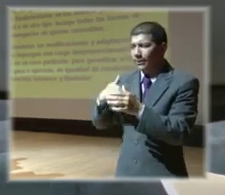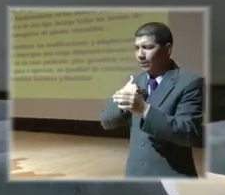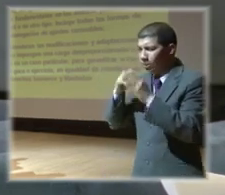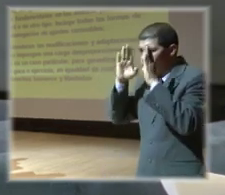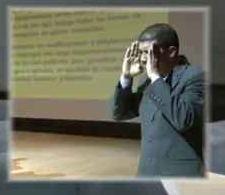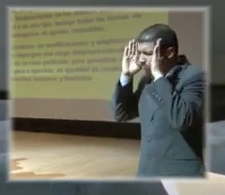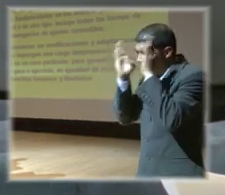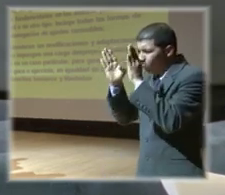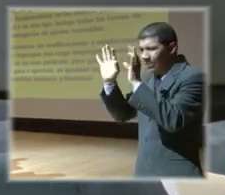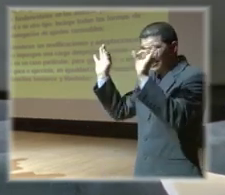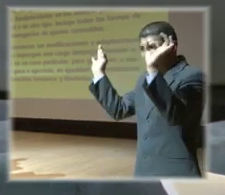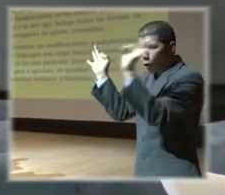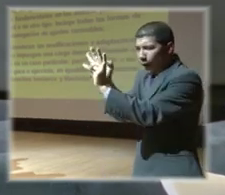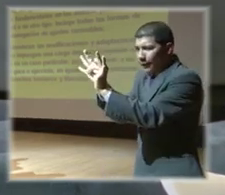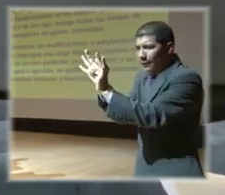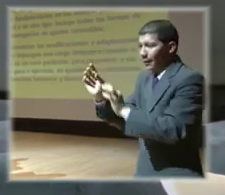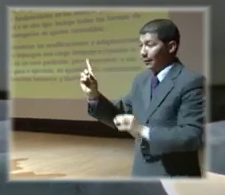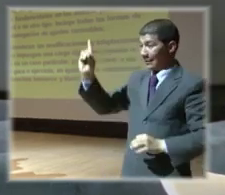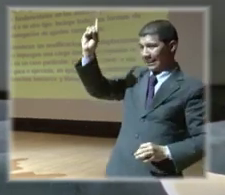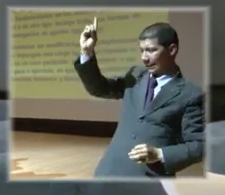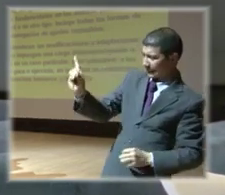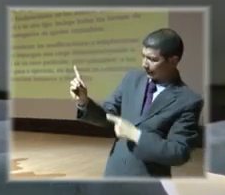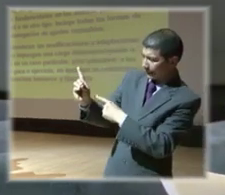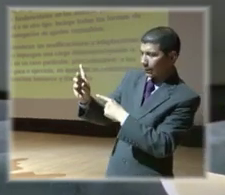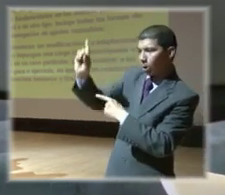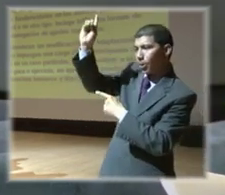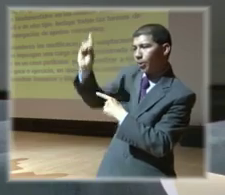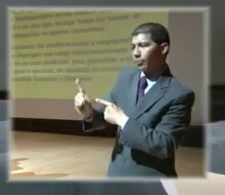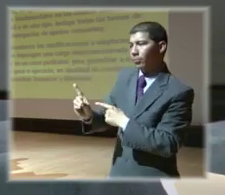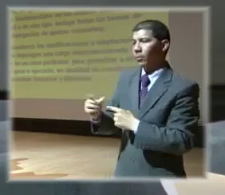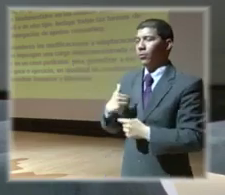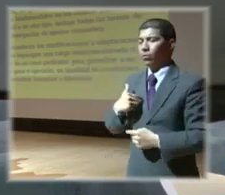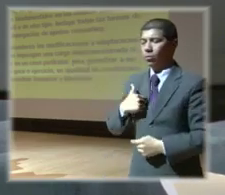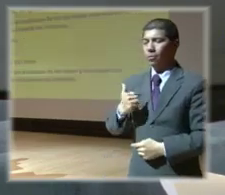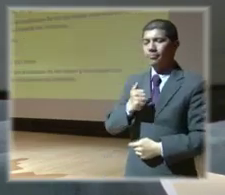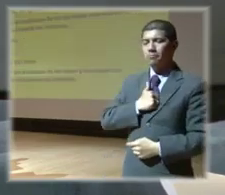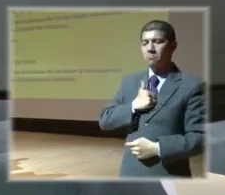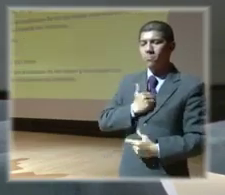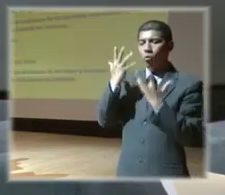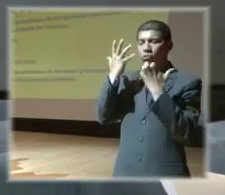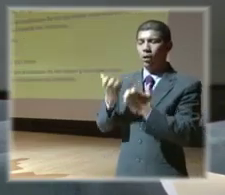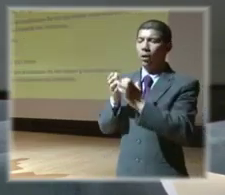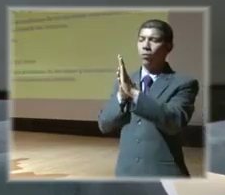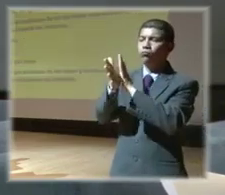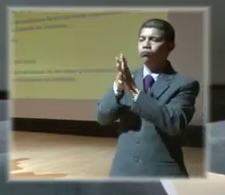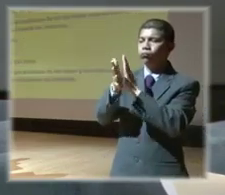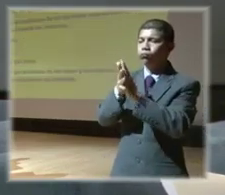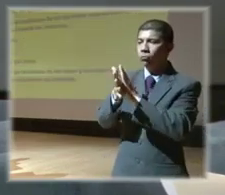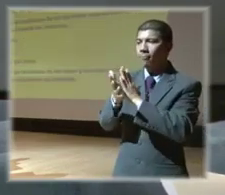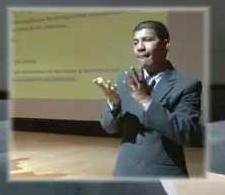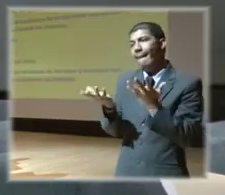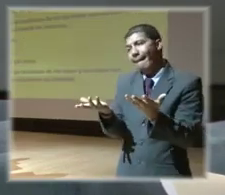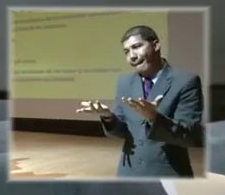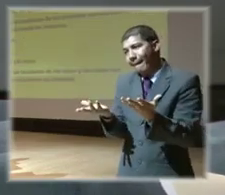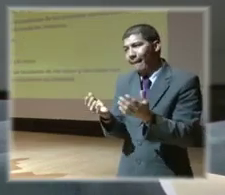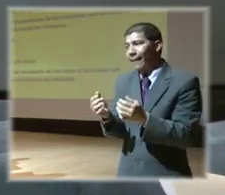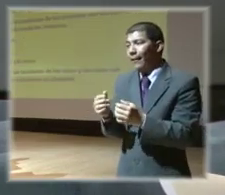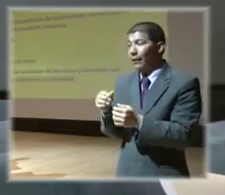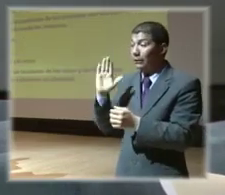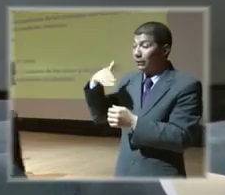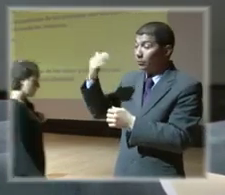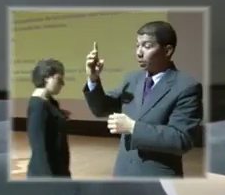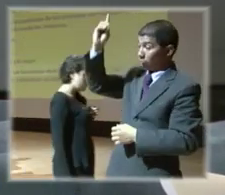donde se focaliza al momento de toma de decisiones es al momento de la manifestación de voluntad de la persona, ¿sí? A ver si esto no va a traer problemas luego para